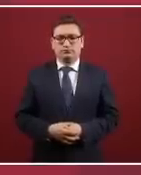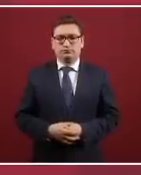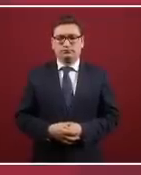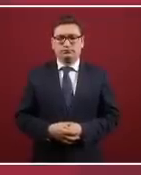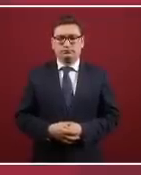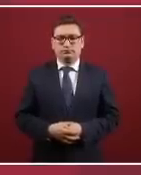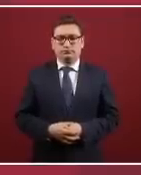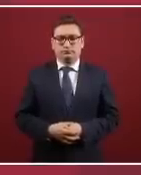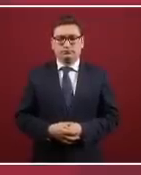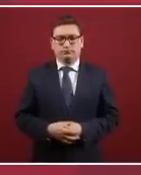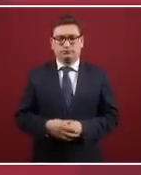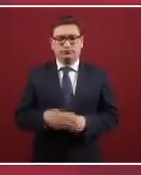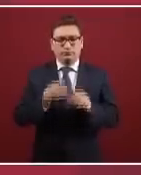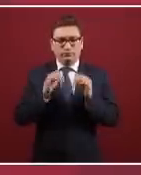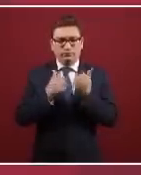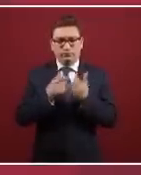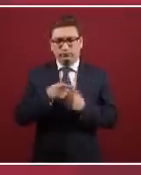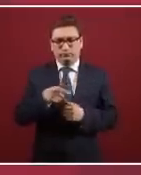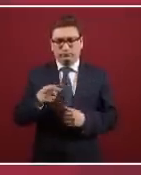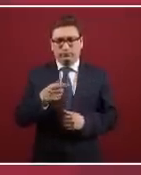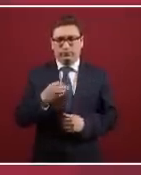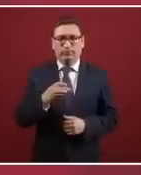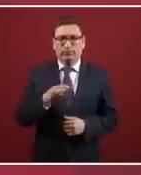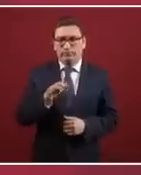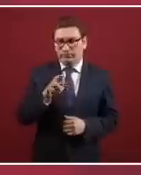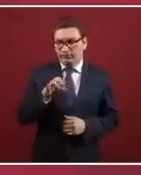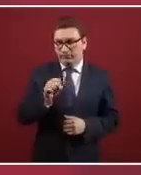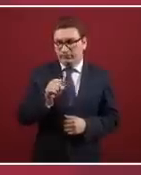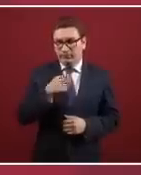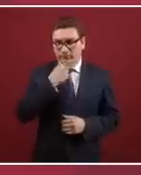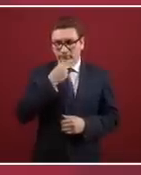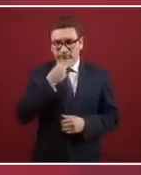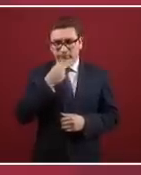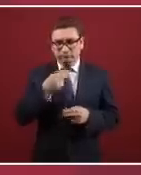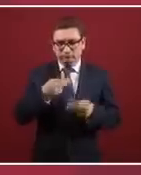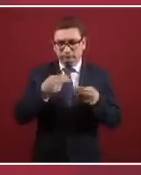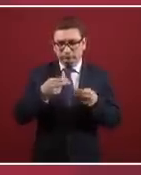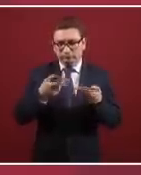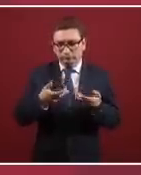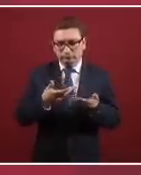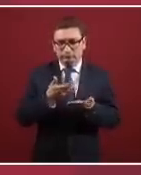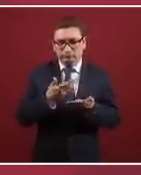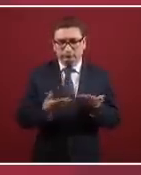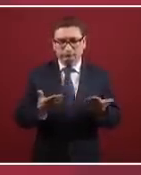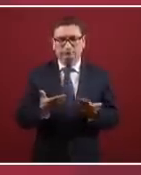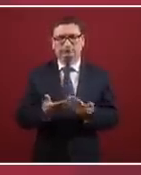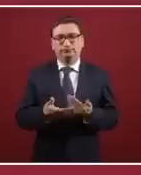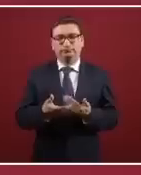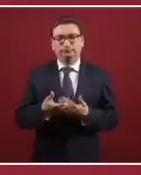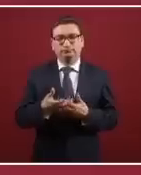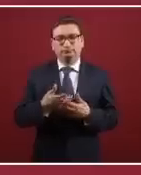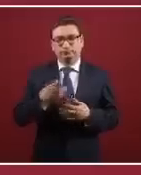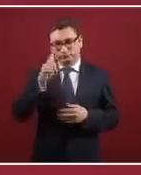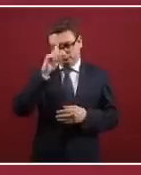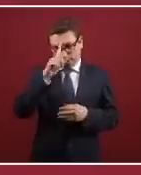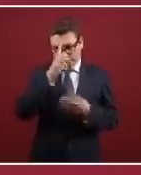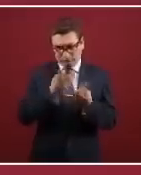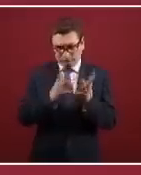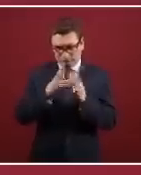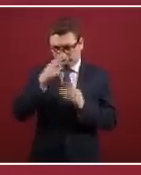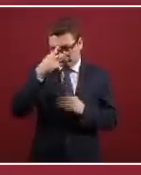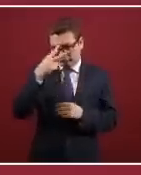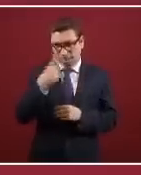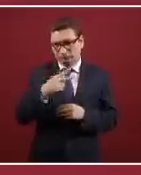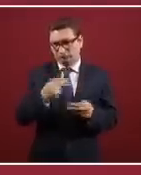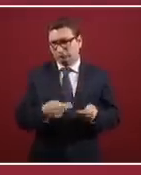Antes era Asociación de Hombres de Negocios, ahora es Consejo Mexicano de Negocios.